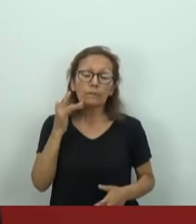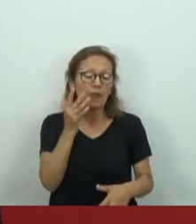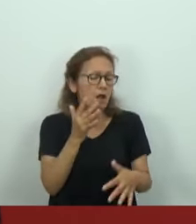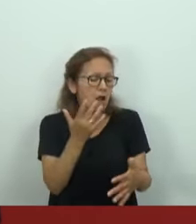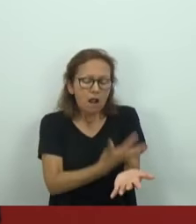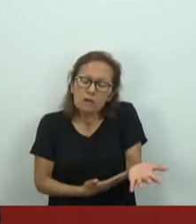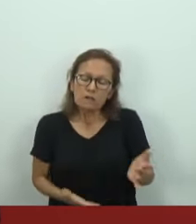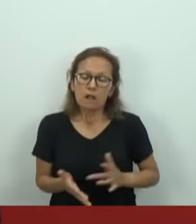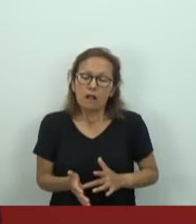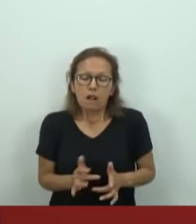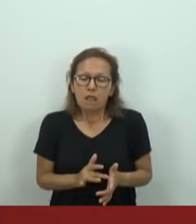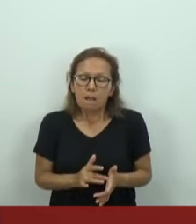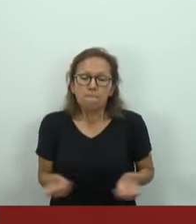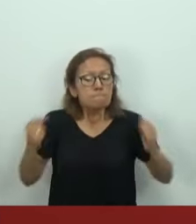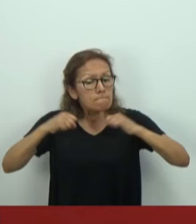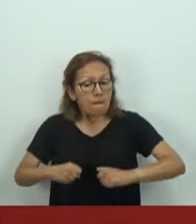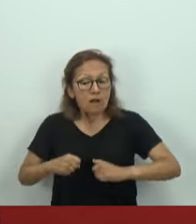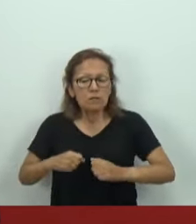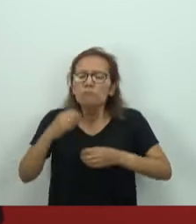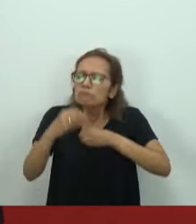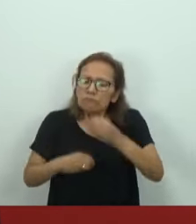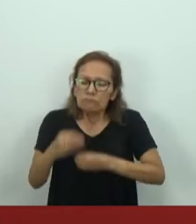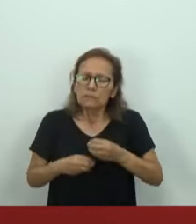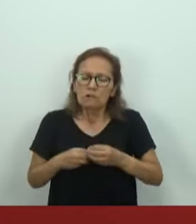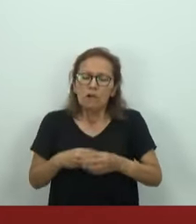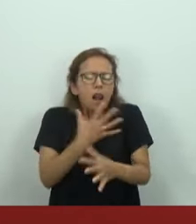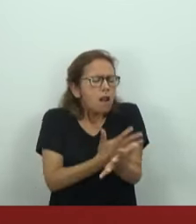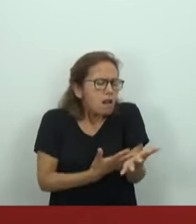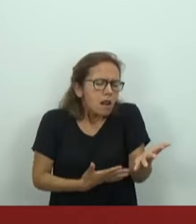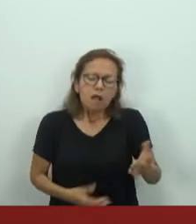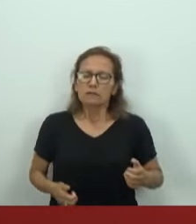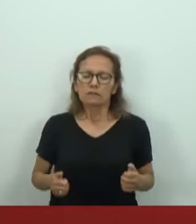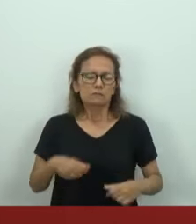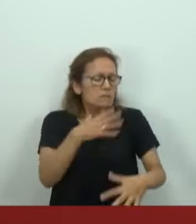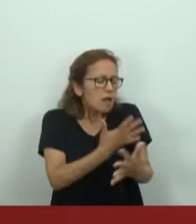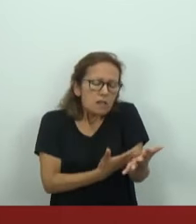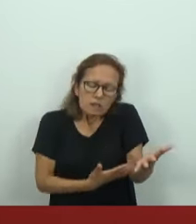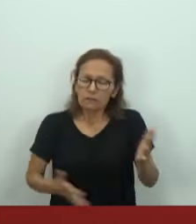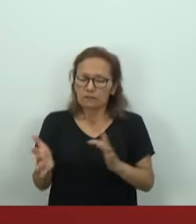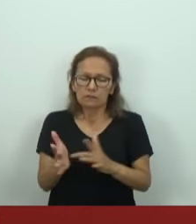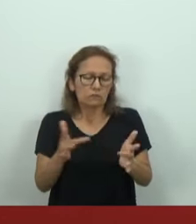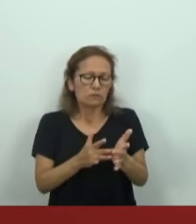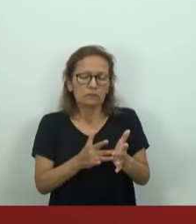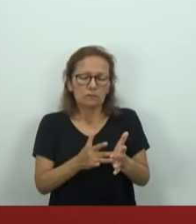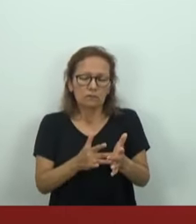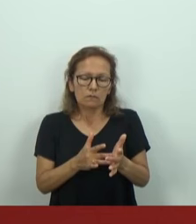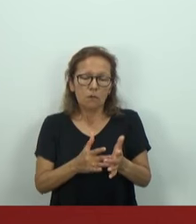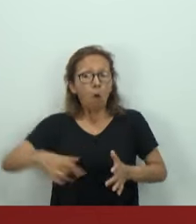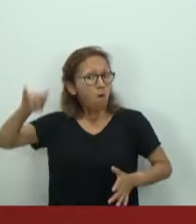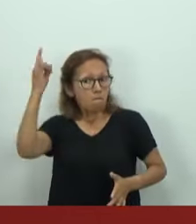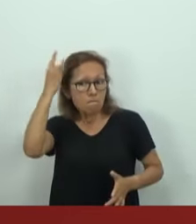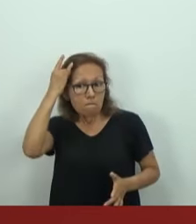con nosotros. La sangre, la sangre, la sangre de Jesucristo. Los